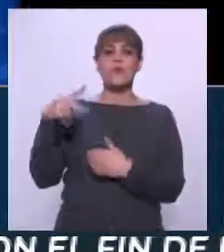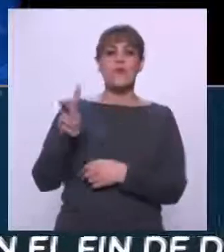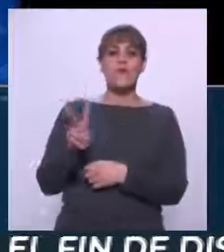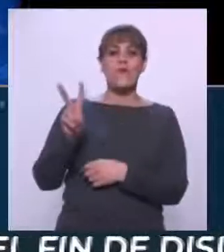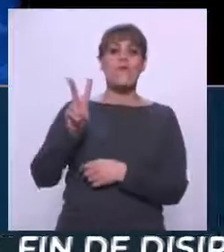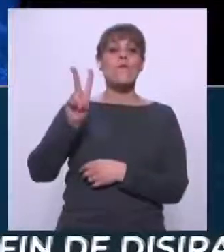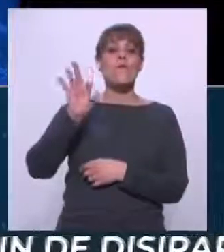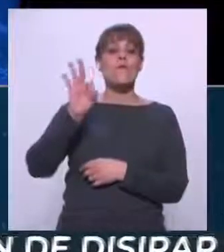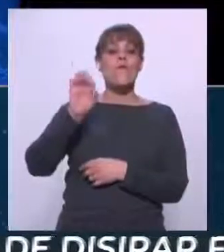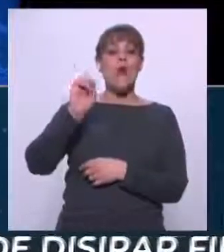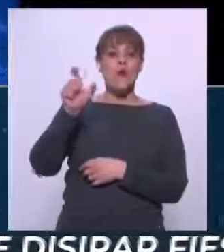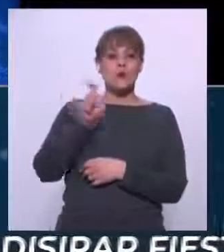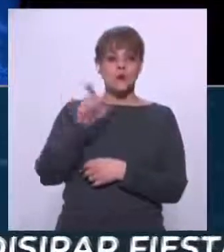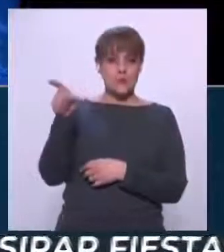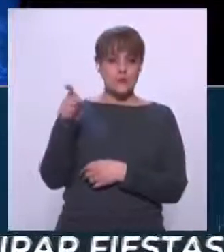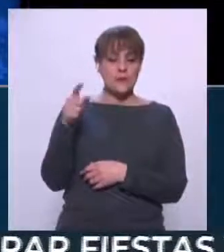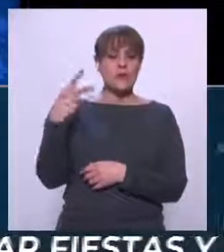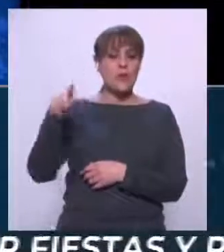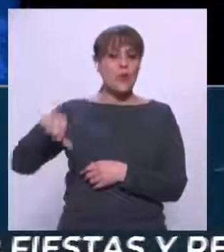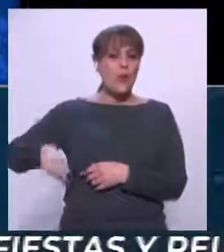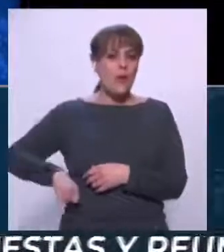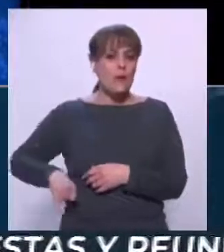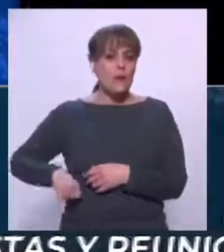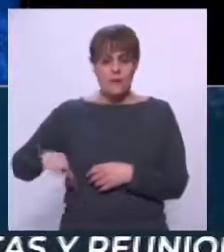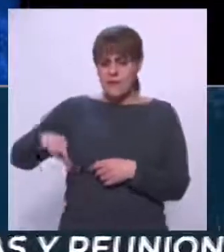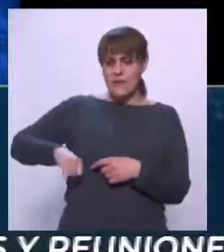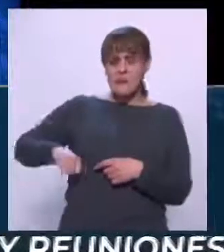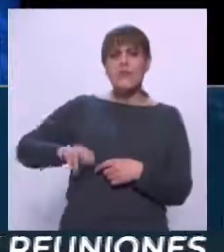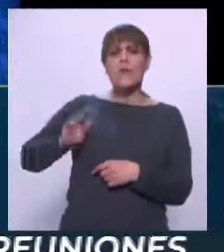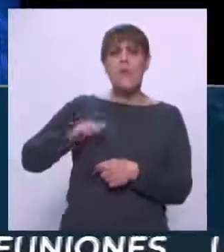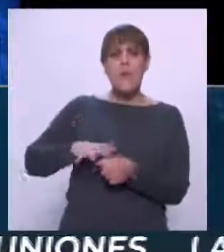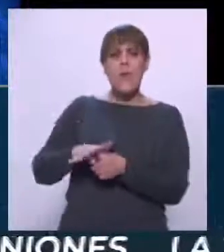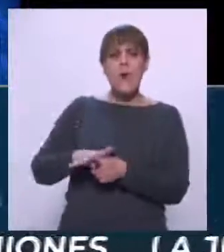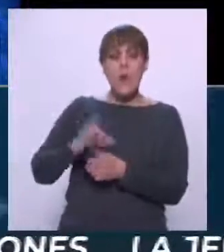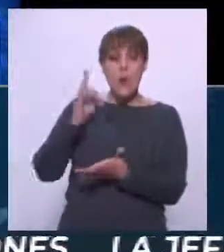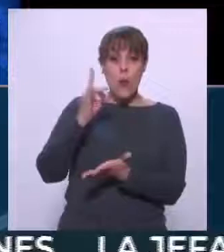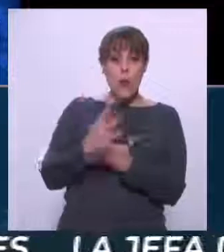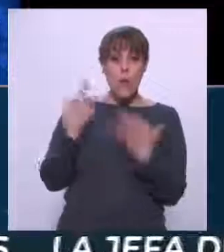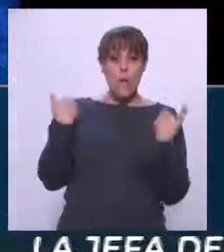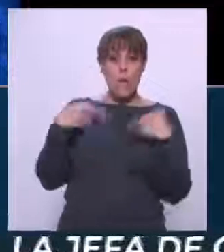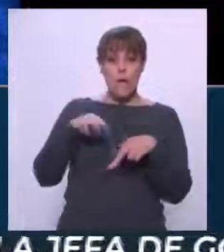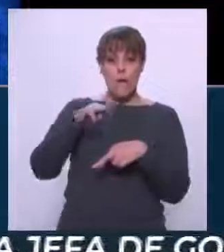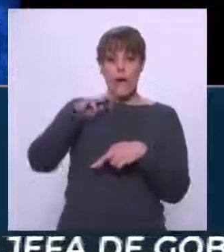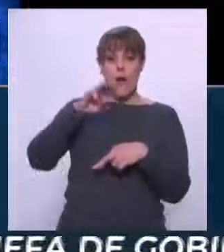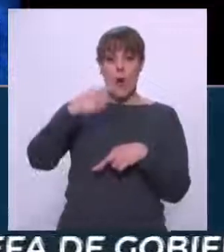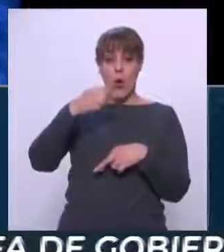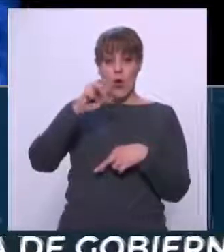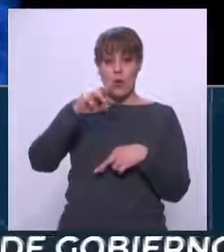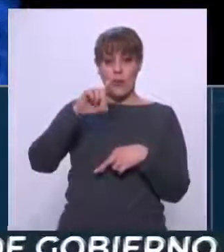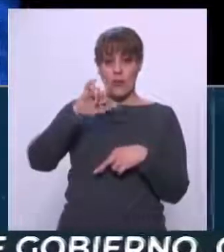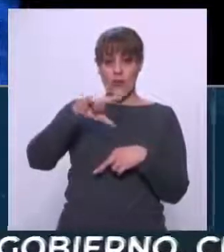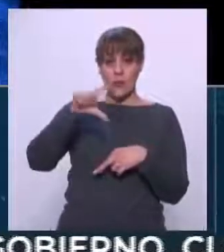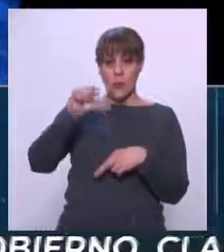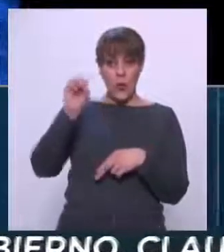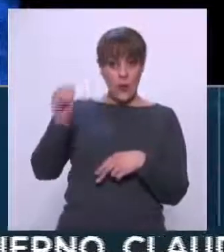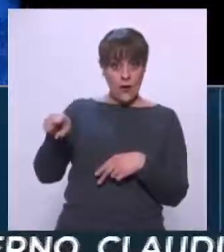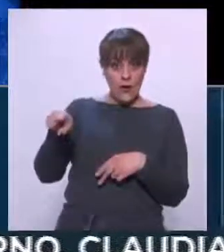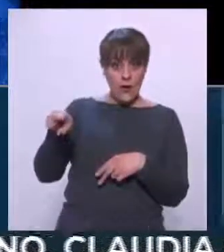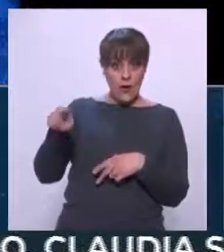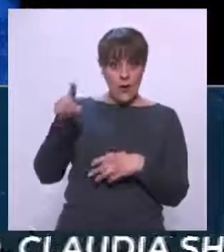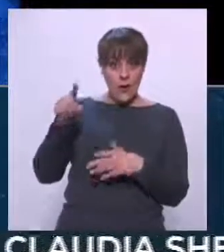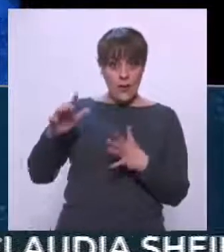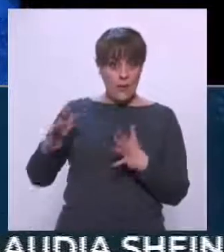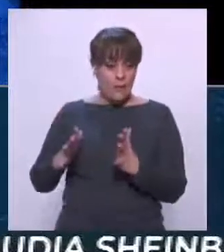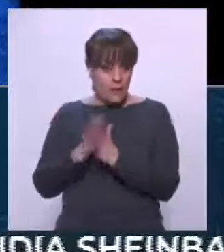y de los intereses. ¿Qué intereses? No es solamente el Bester Gordillo la que intervino. Uno de los jefes de